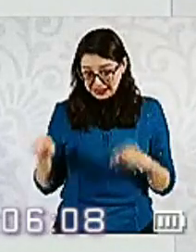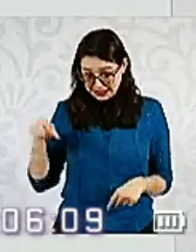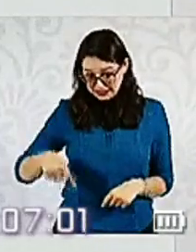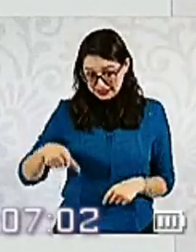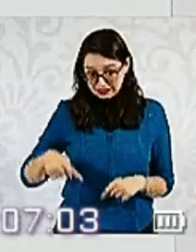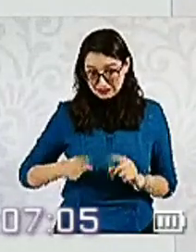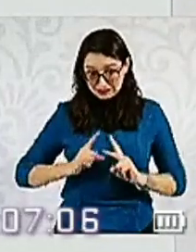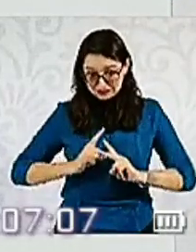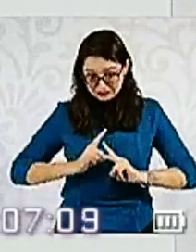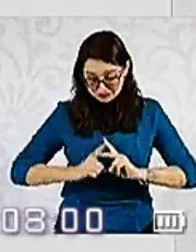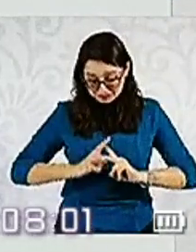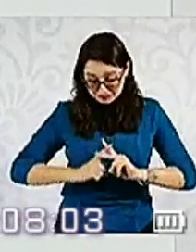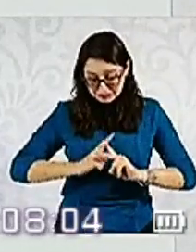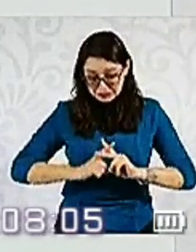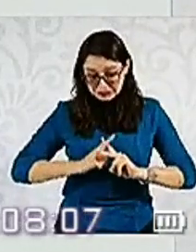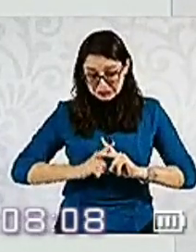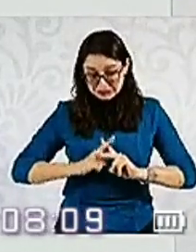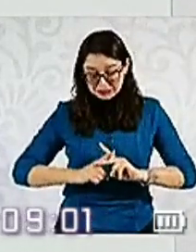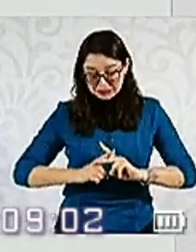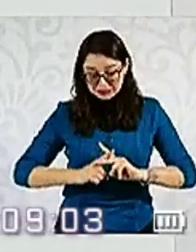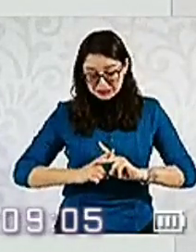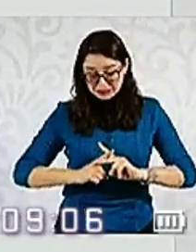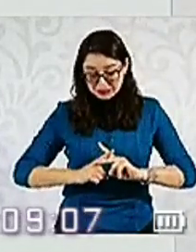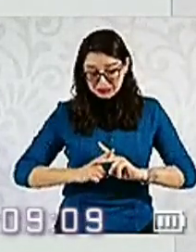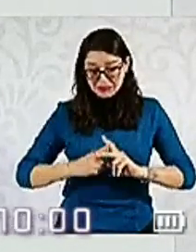que dicen que